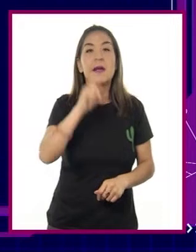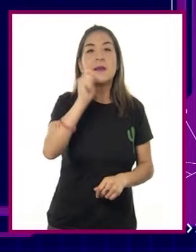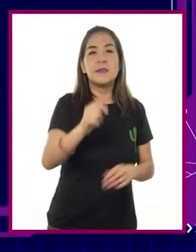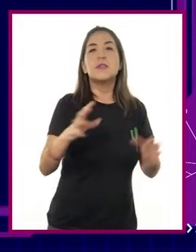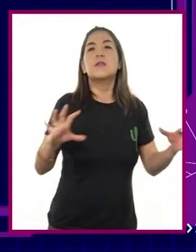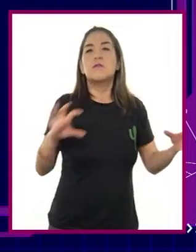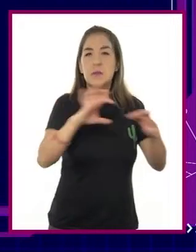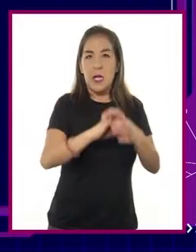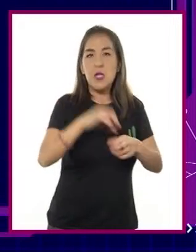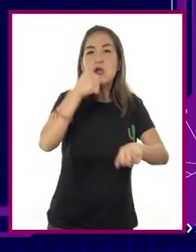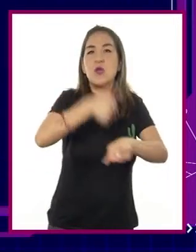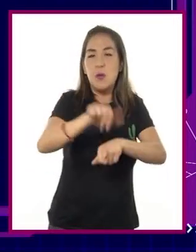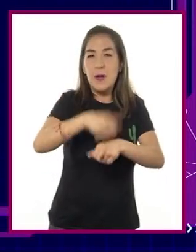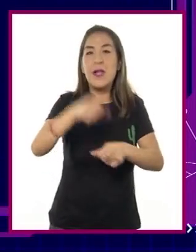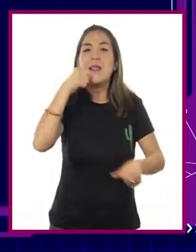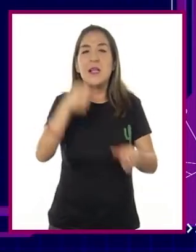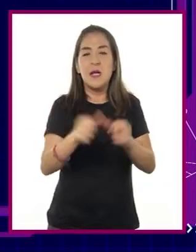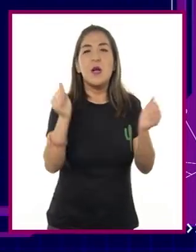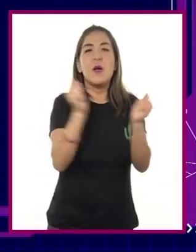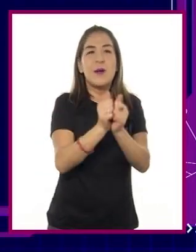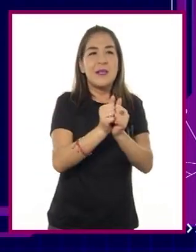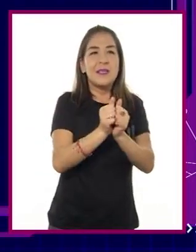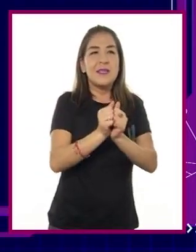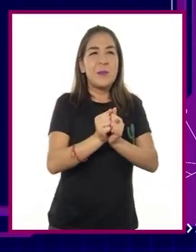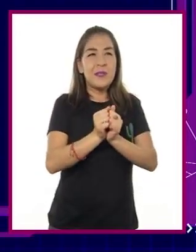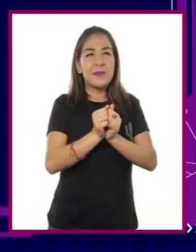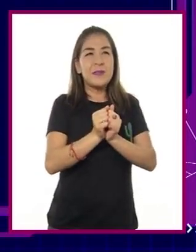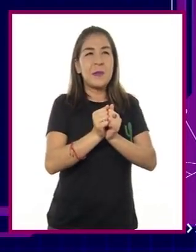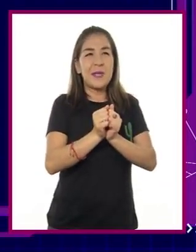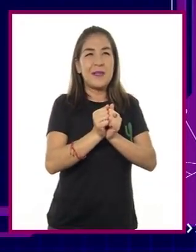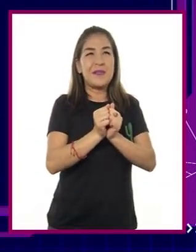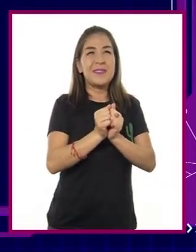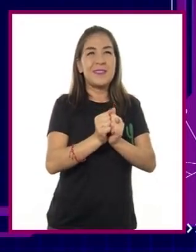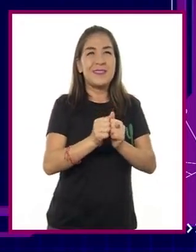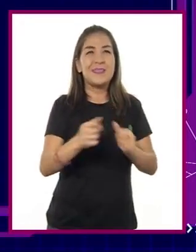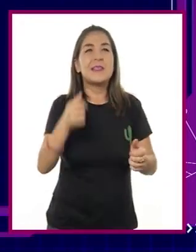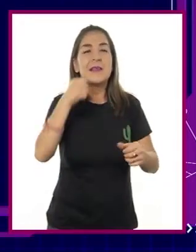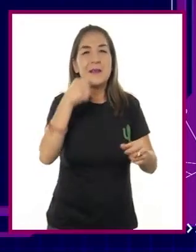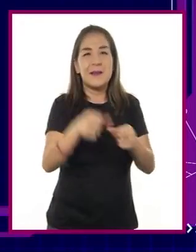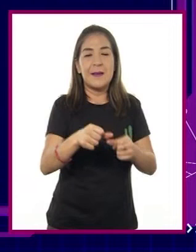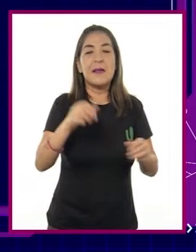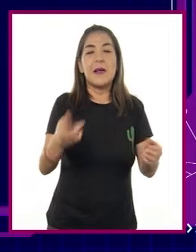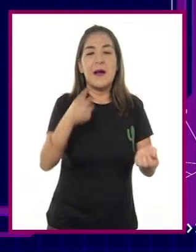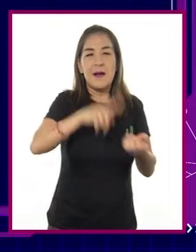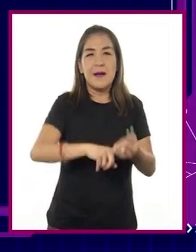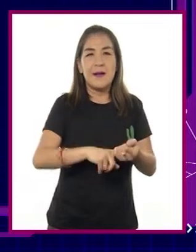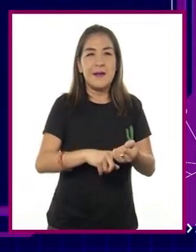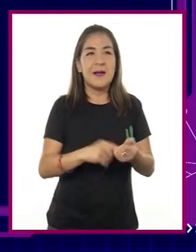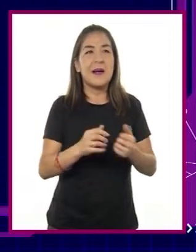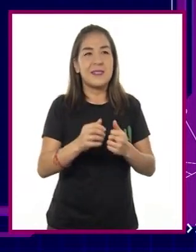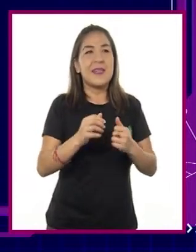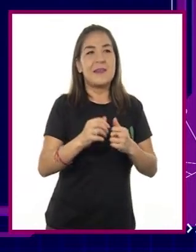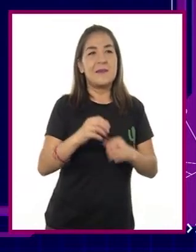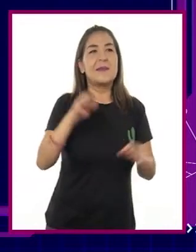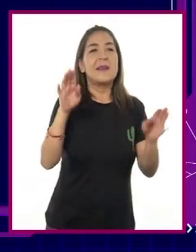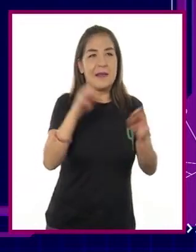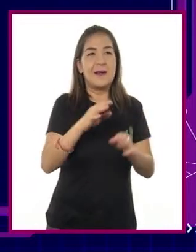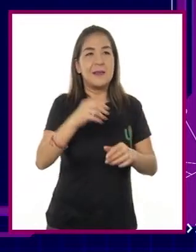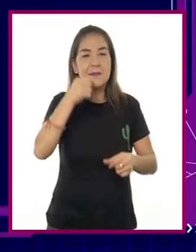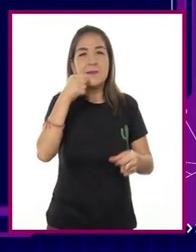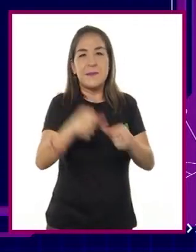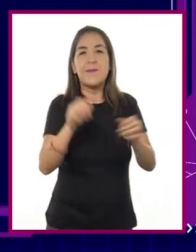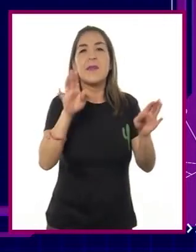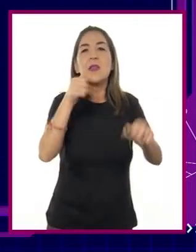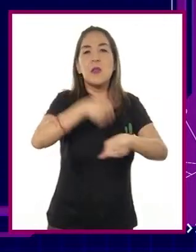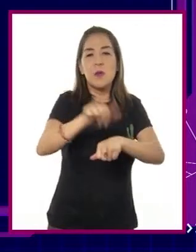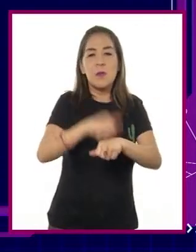la incógnita, incluyendo su signo. Así, podemos sumar o restar dependiendo del término, mientras que la literal y su